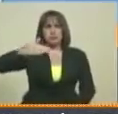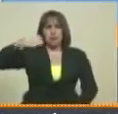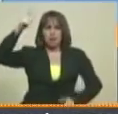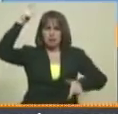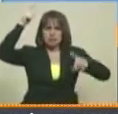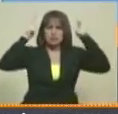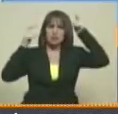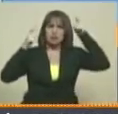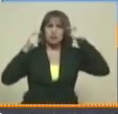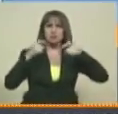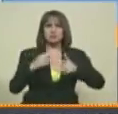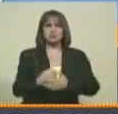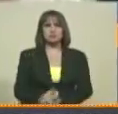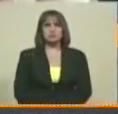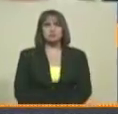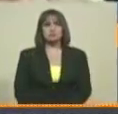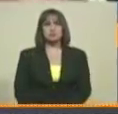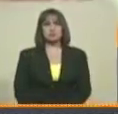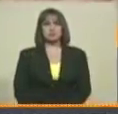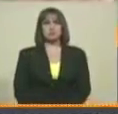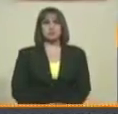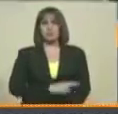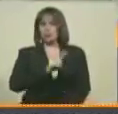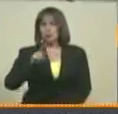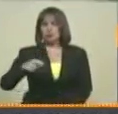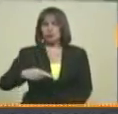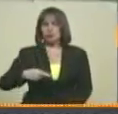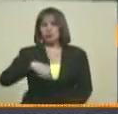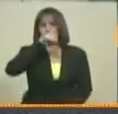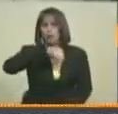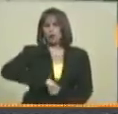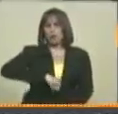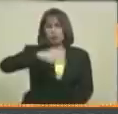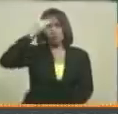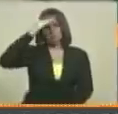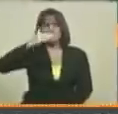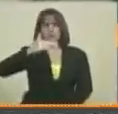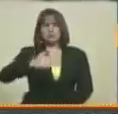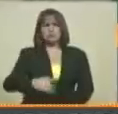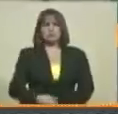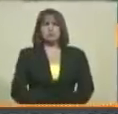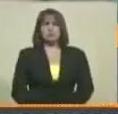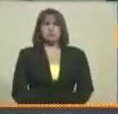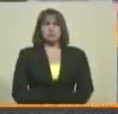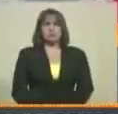Rafael Chávez Frías, nuestro comandante amado.